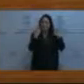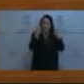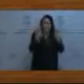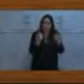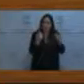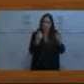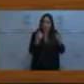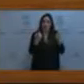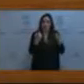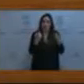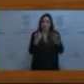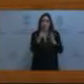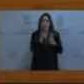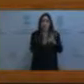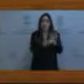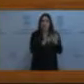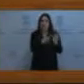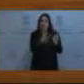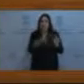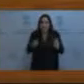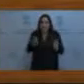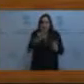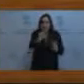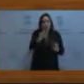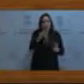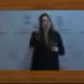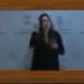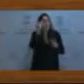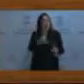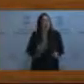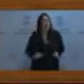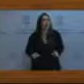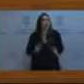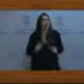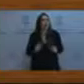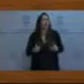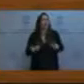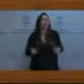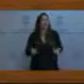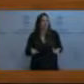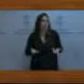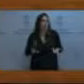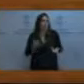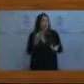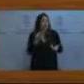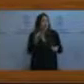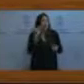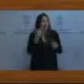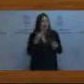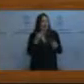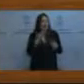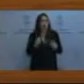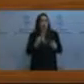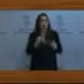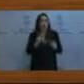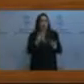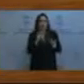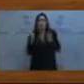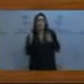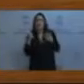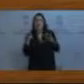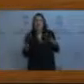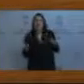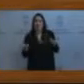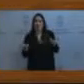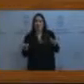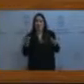o introducir una serie de medidas como esta, al coste que eso repercute, y al beneficio obtenido. Iba a hablar ahora